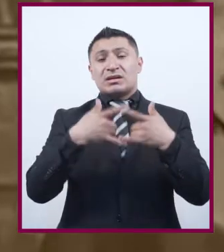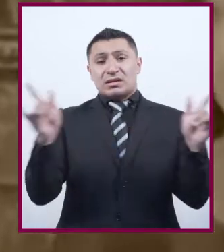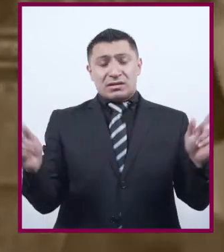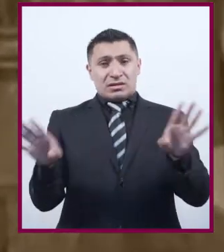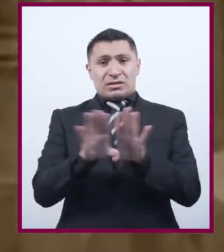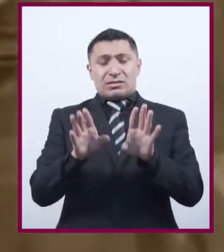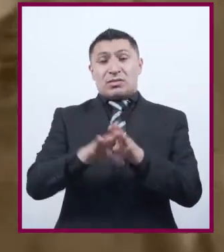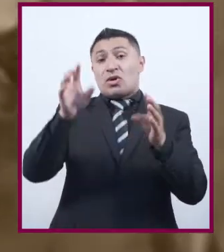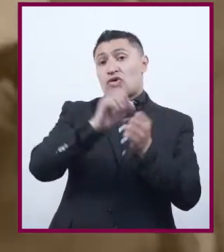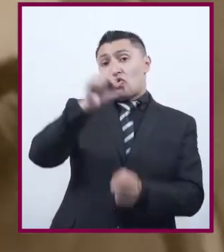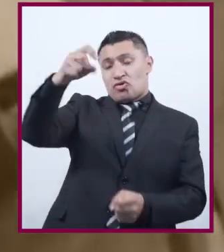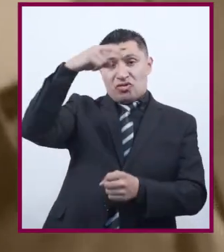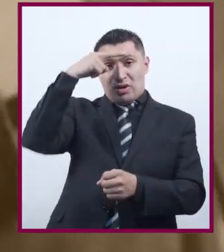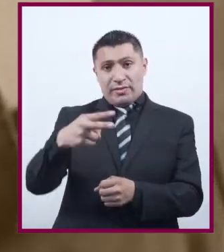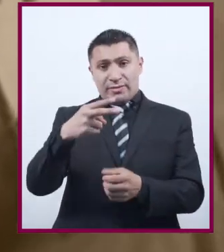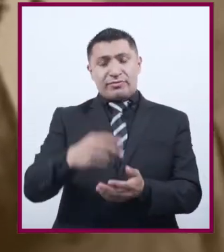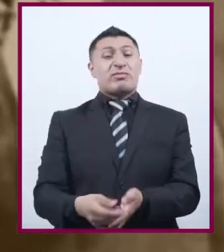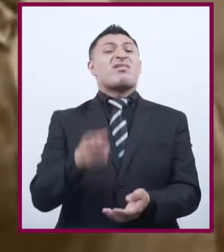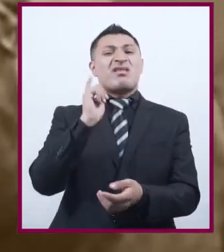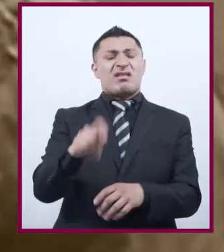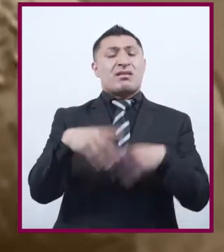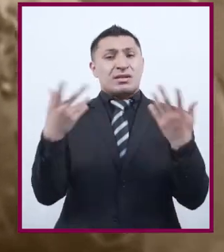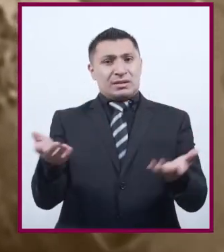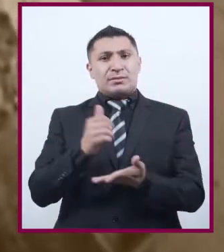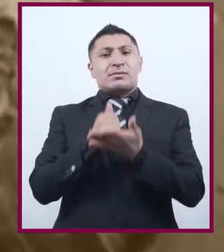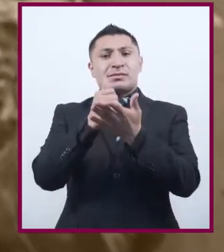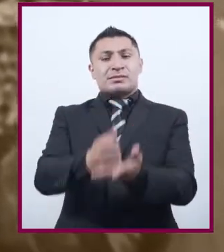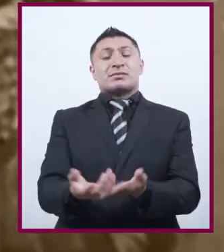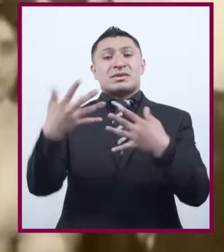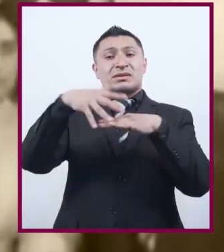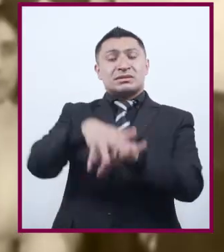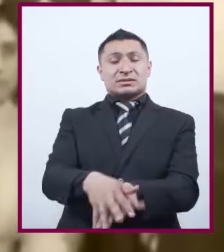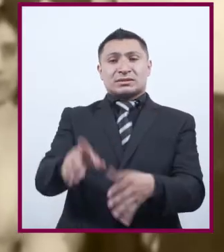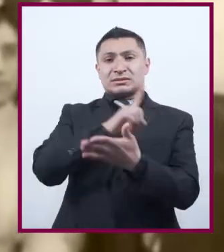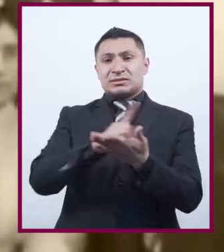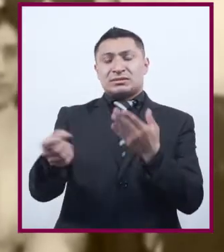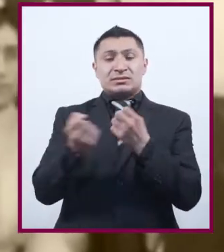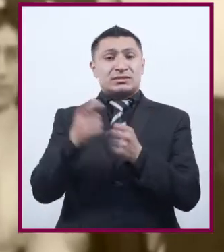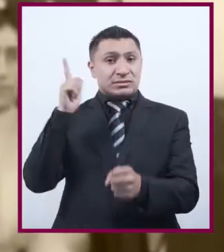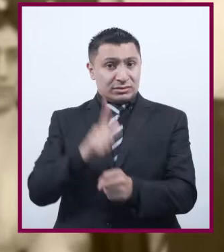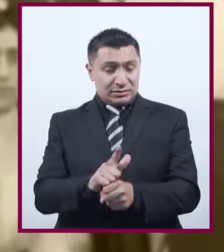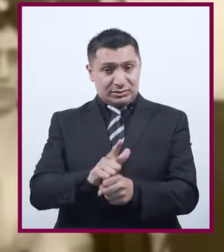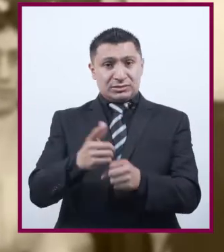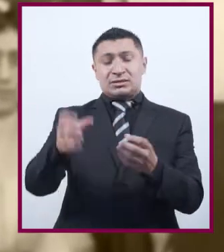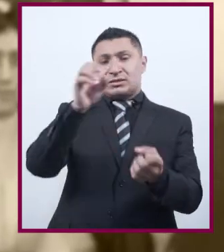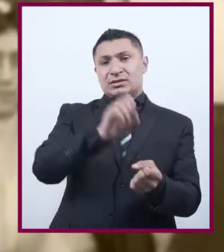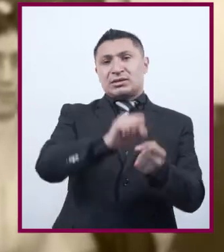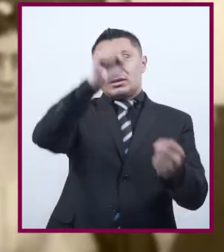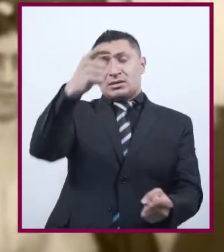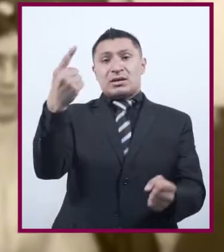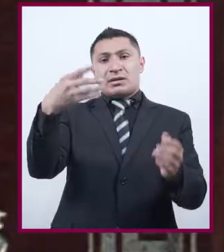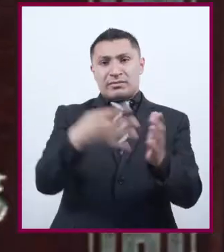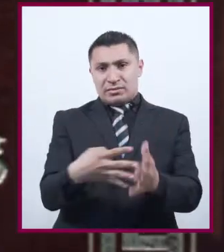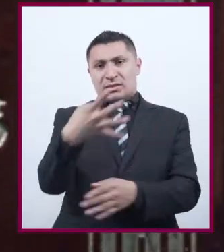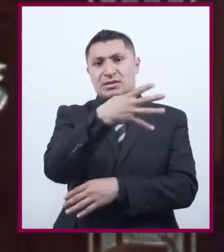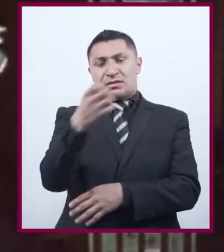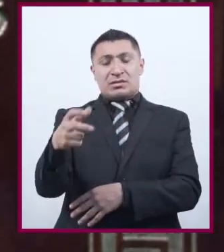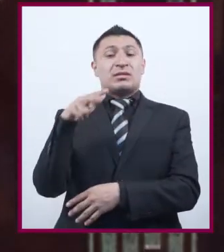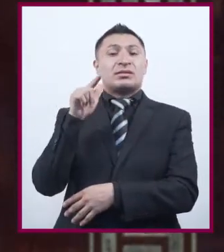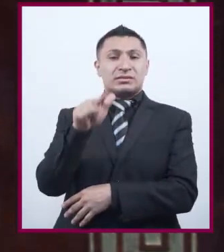abrió brecha al constitucionalismo mexicano, el cual permitía incorporar los derechos sociales en la Carta Magna